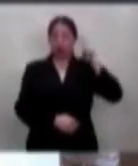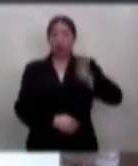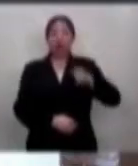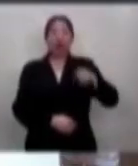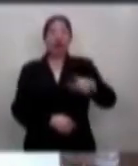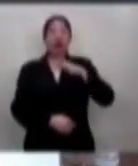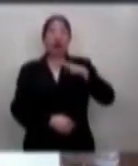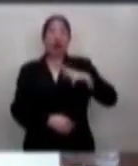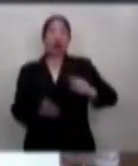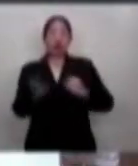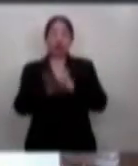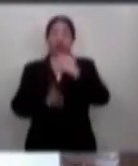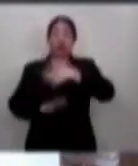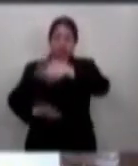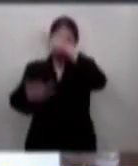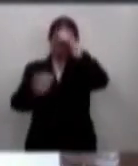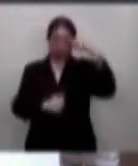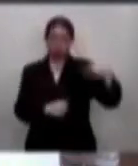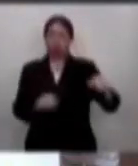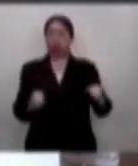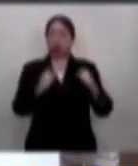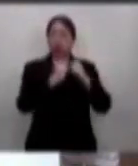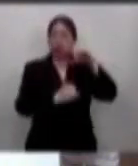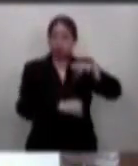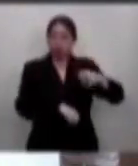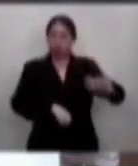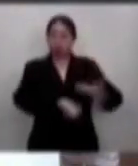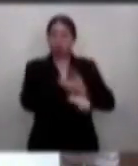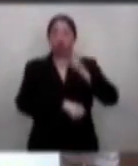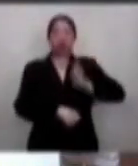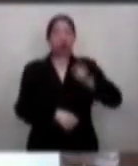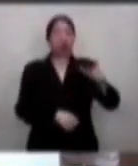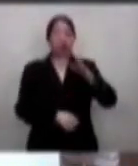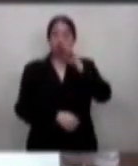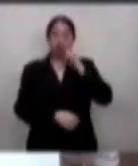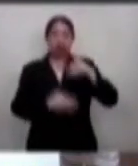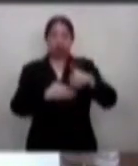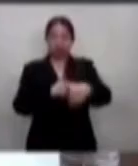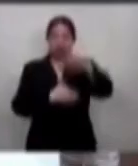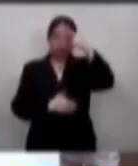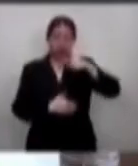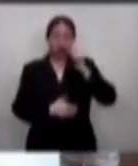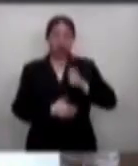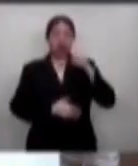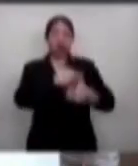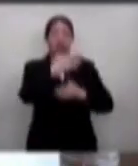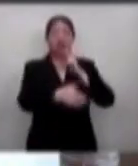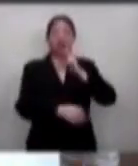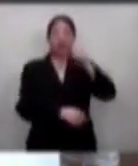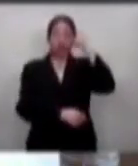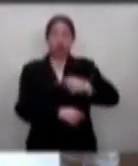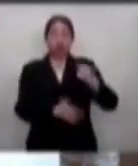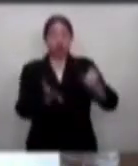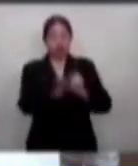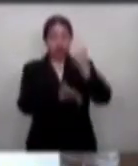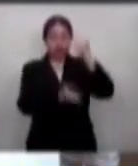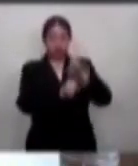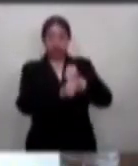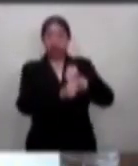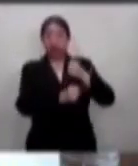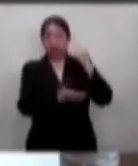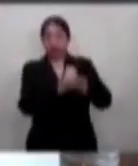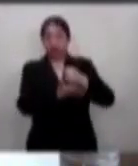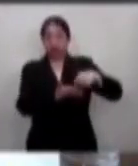se realizara una nueva elección, pero el Tribunal Federal validó el cómputo de la elección